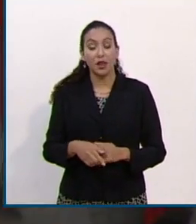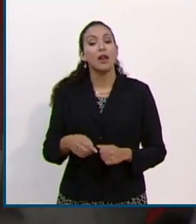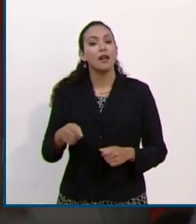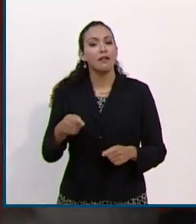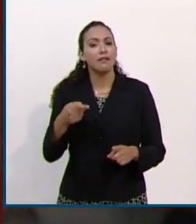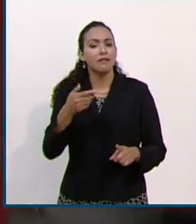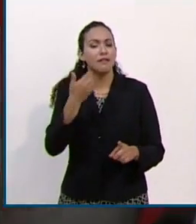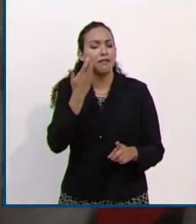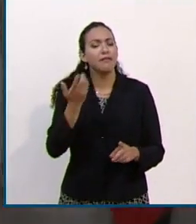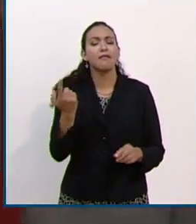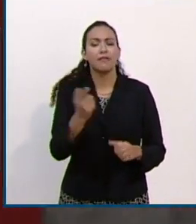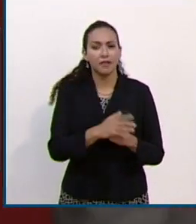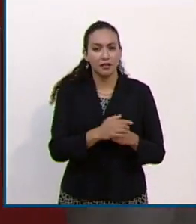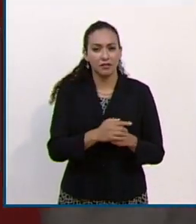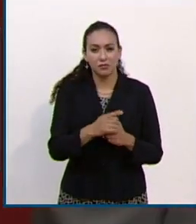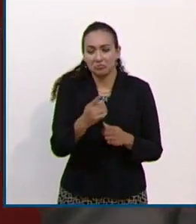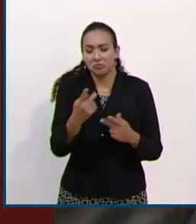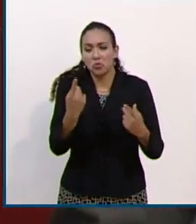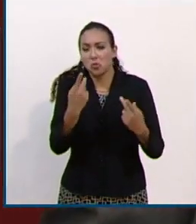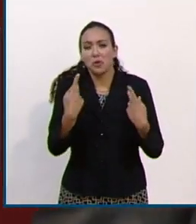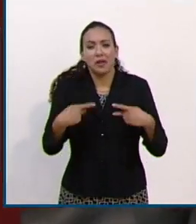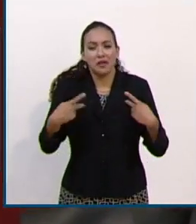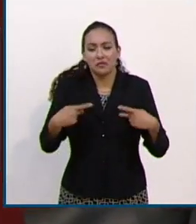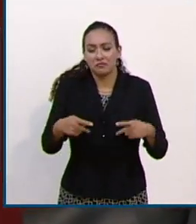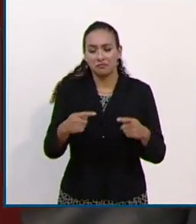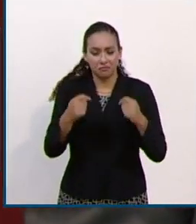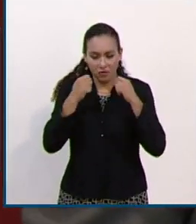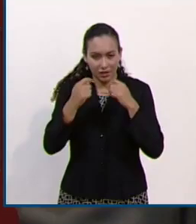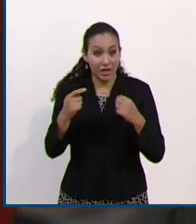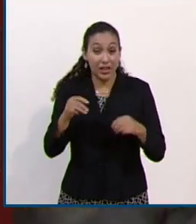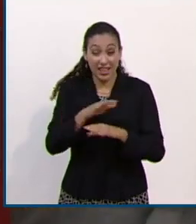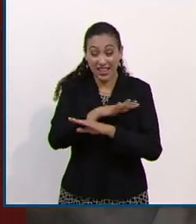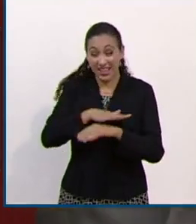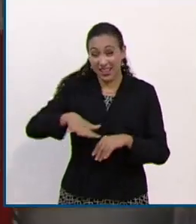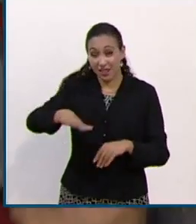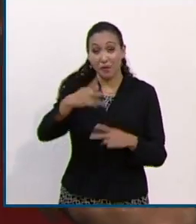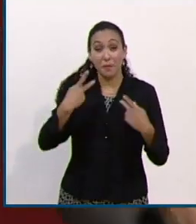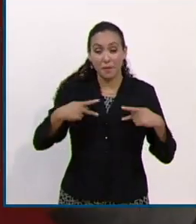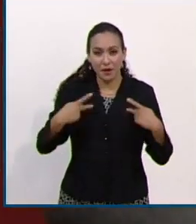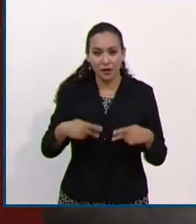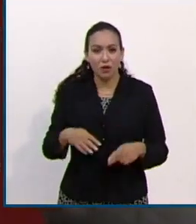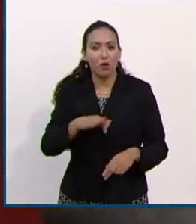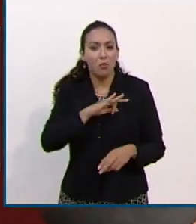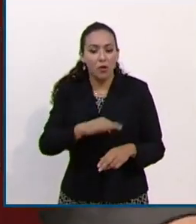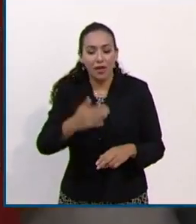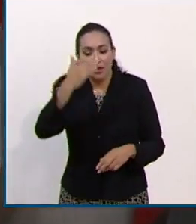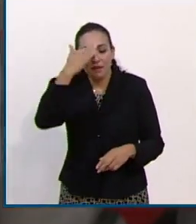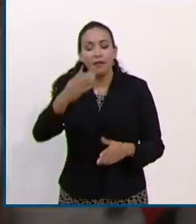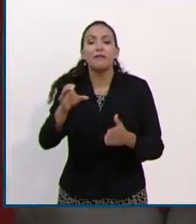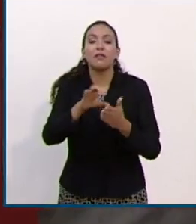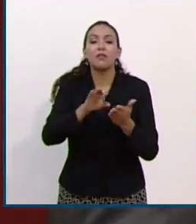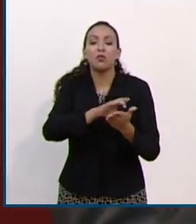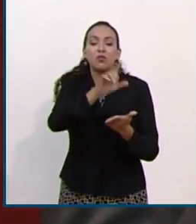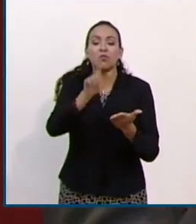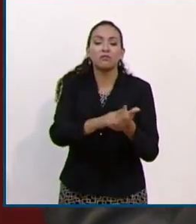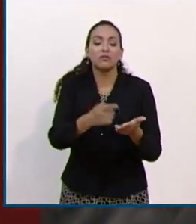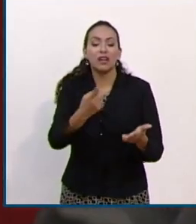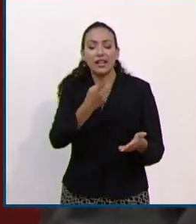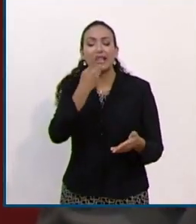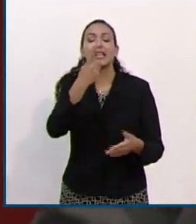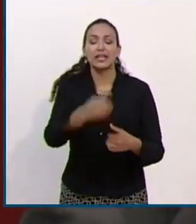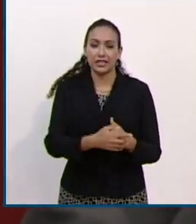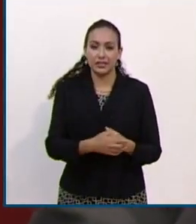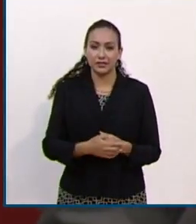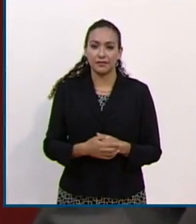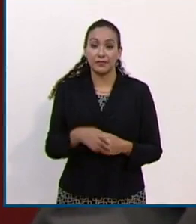lograr que cualquier ciudadano pueda palpar y vivir lo que establece la Constitución y